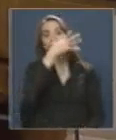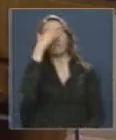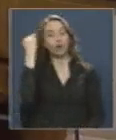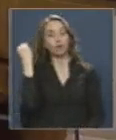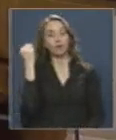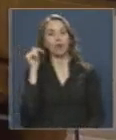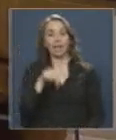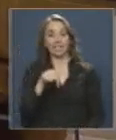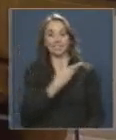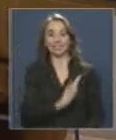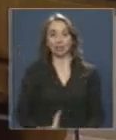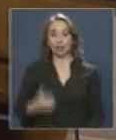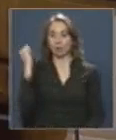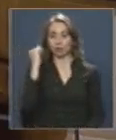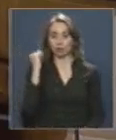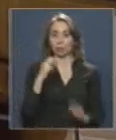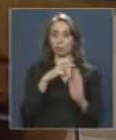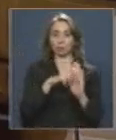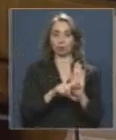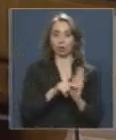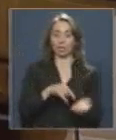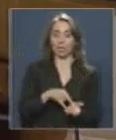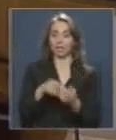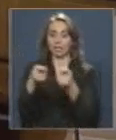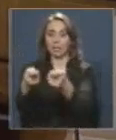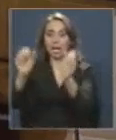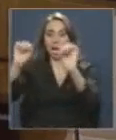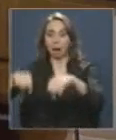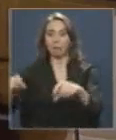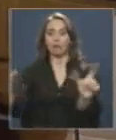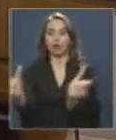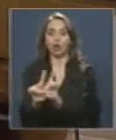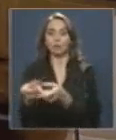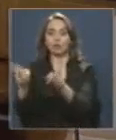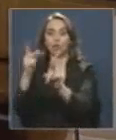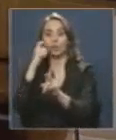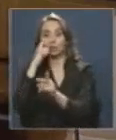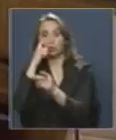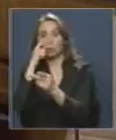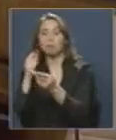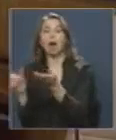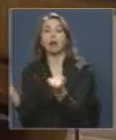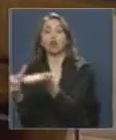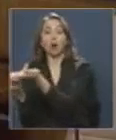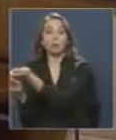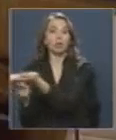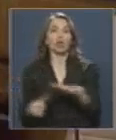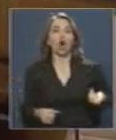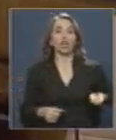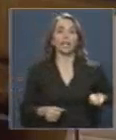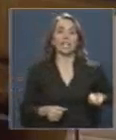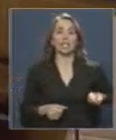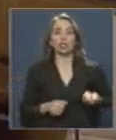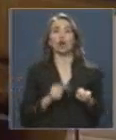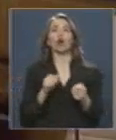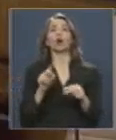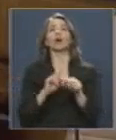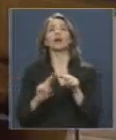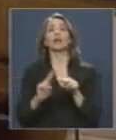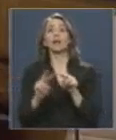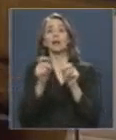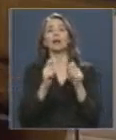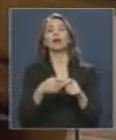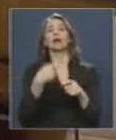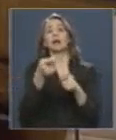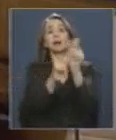que este gobierno retiró un proyecto de ley que había sido aprobado en la Comisión de Derechos Humanos, que lo que buscaba era justamente la reparación de las